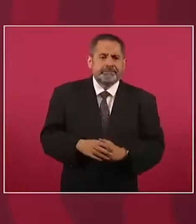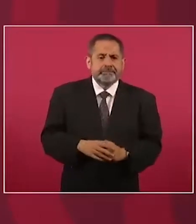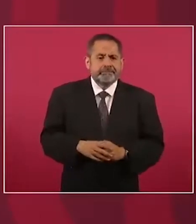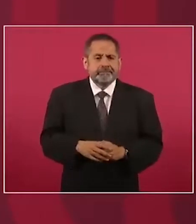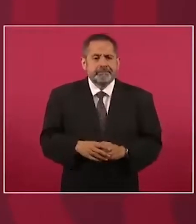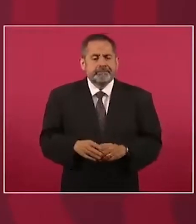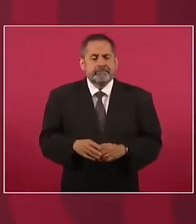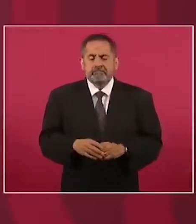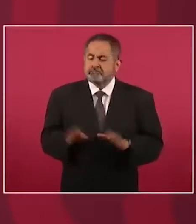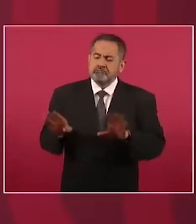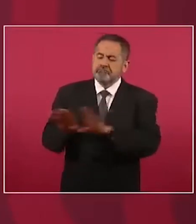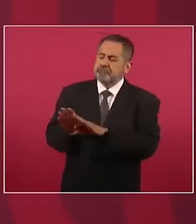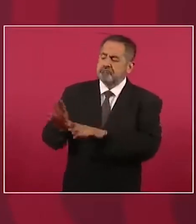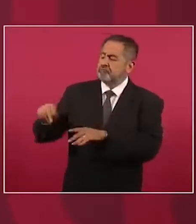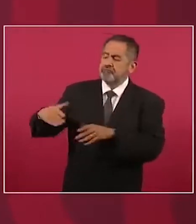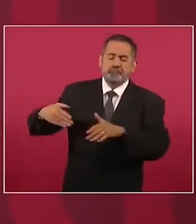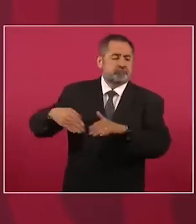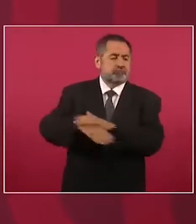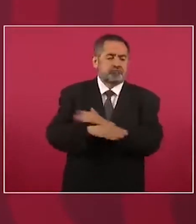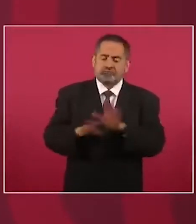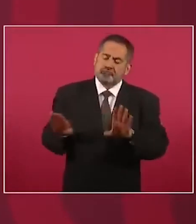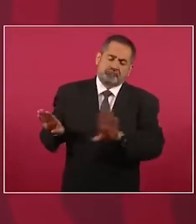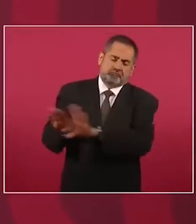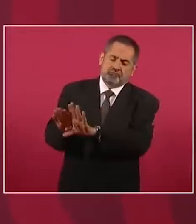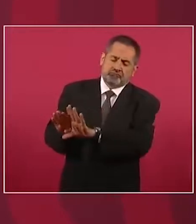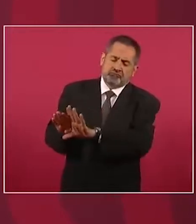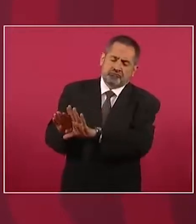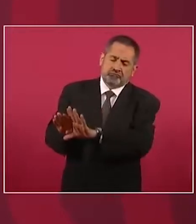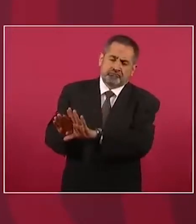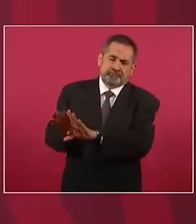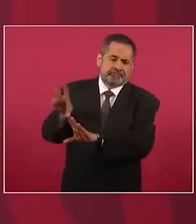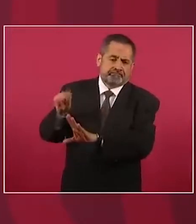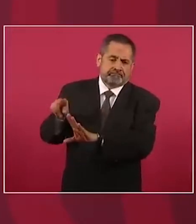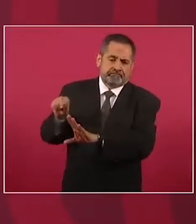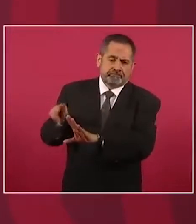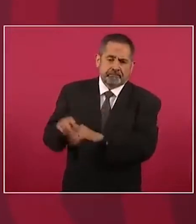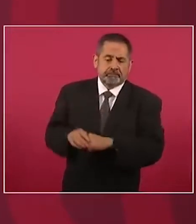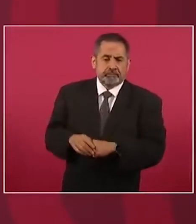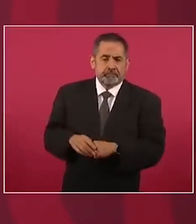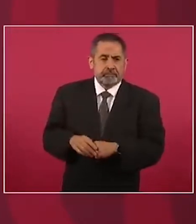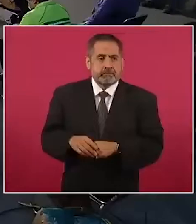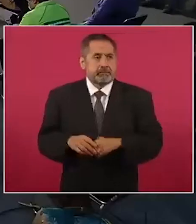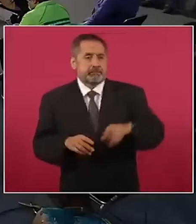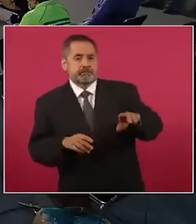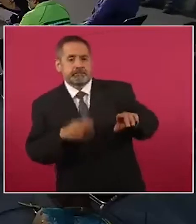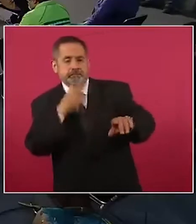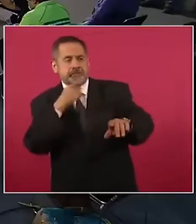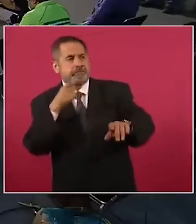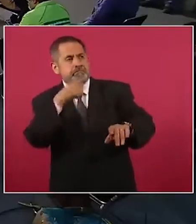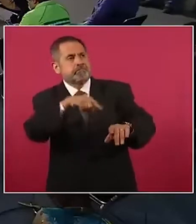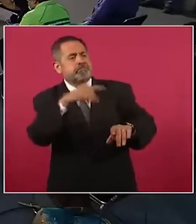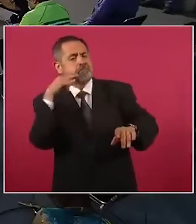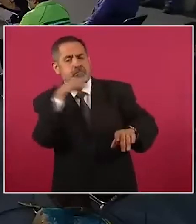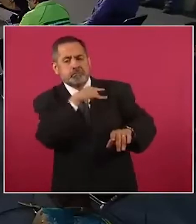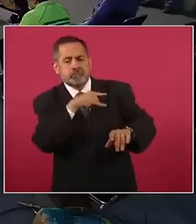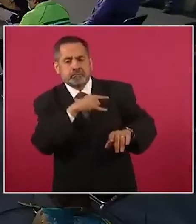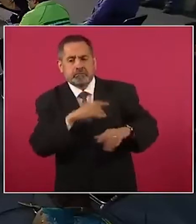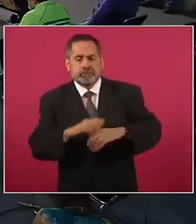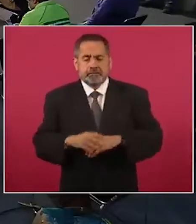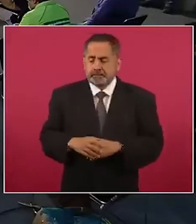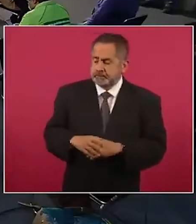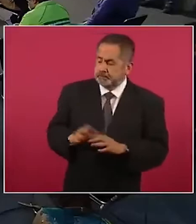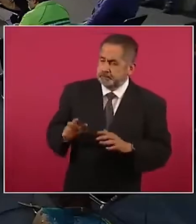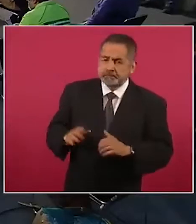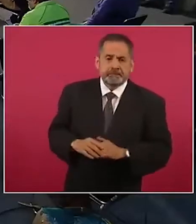e impedir que llegue inmigrantes por hipocresía presidente y por